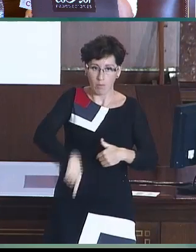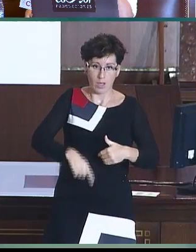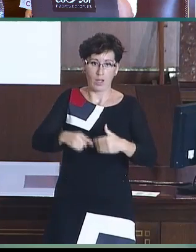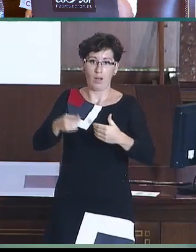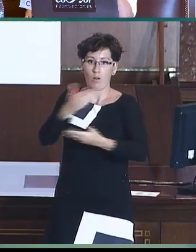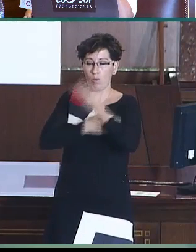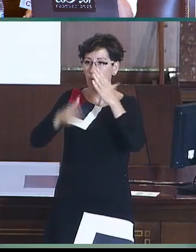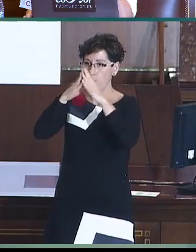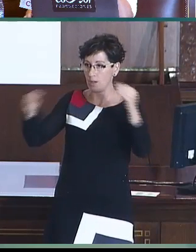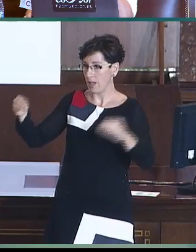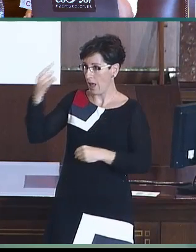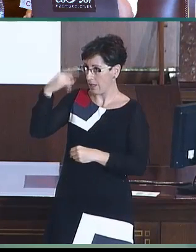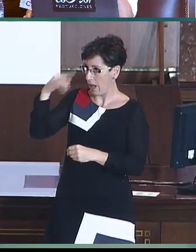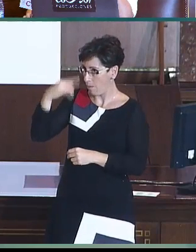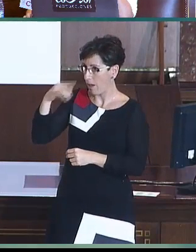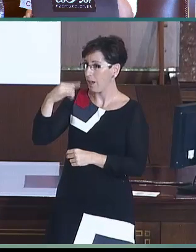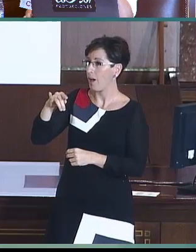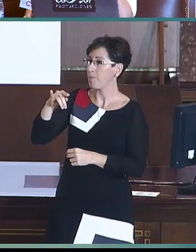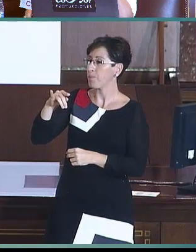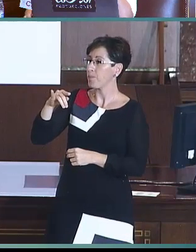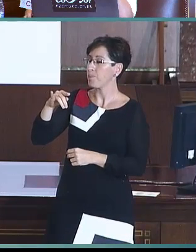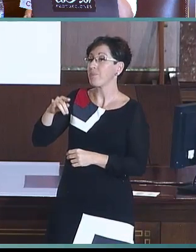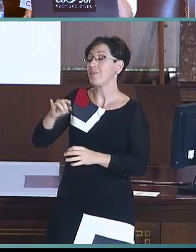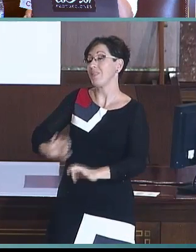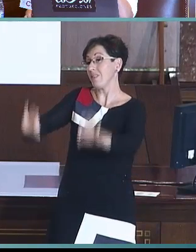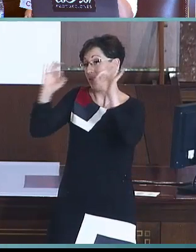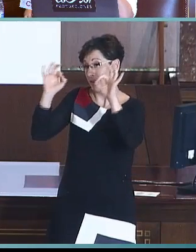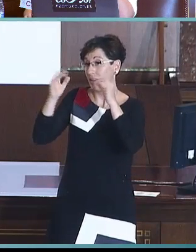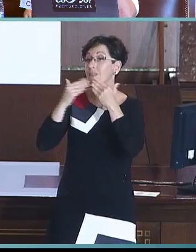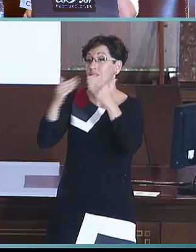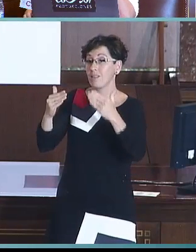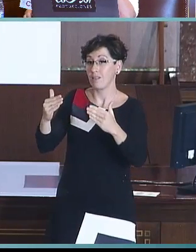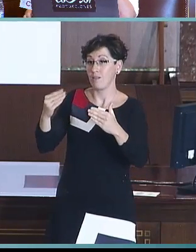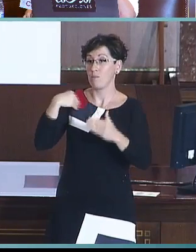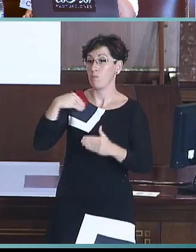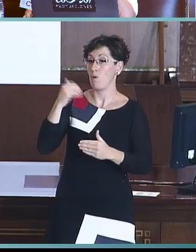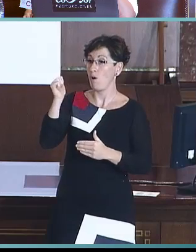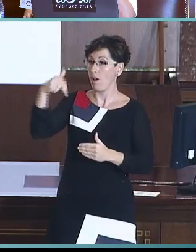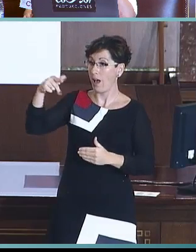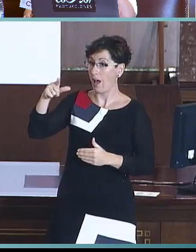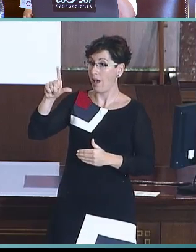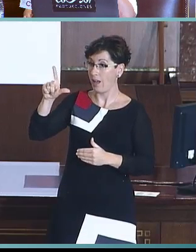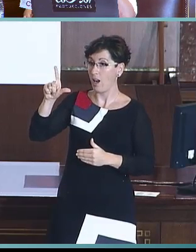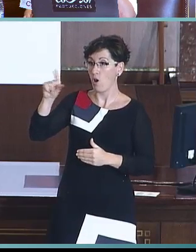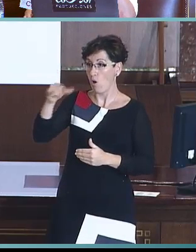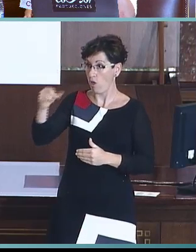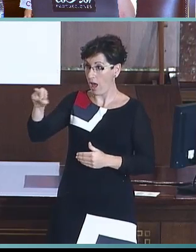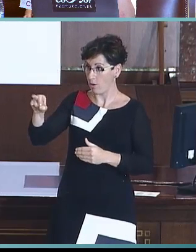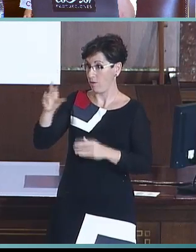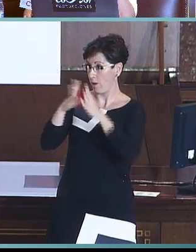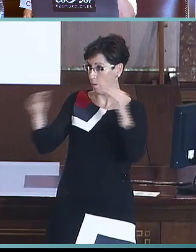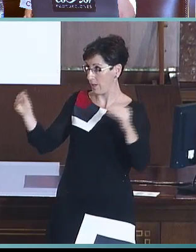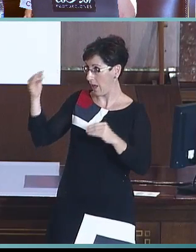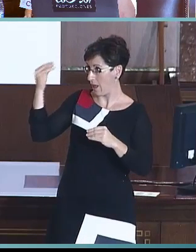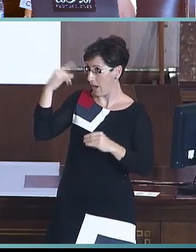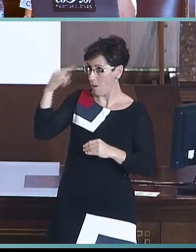Belén Domínguez y a Belén Hernández, y especial agradecimiento a Ángel Lozano, que de la Universidad de Salamanca ha hecho